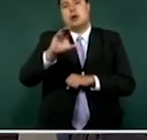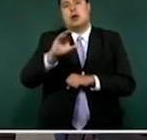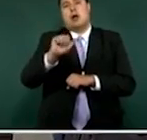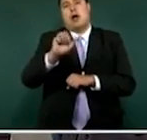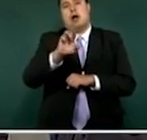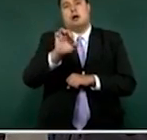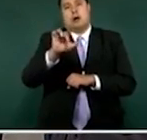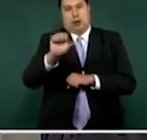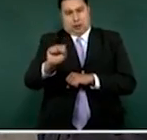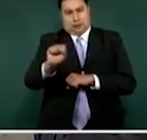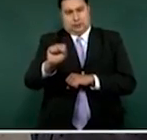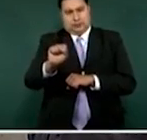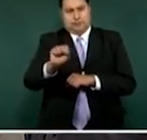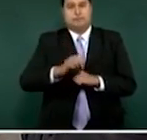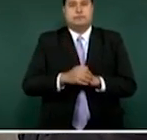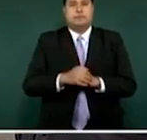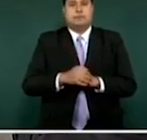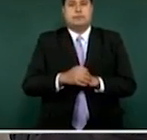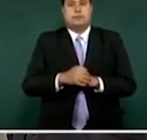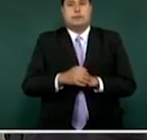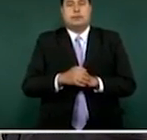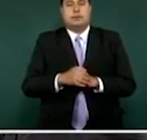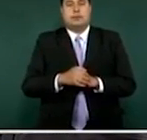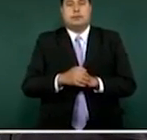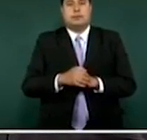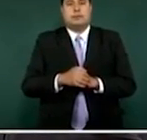es de los tres